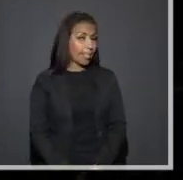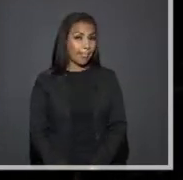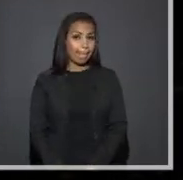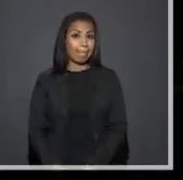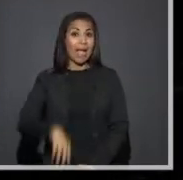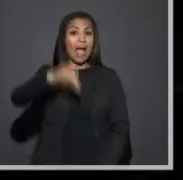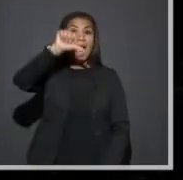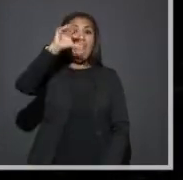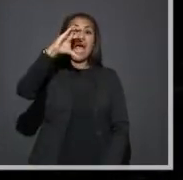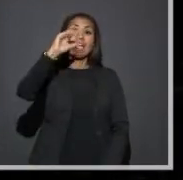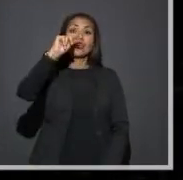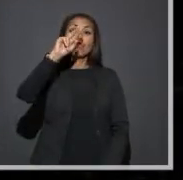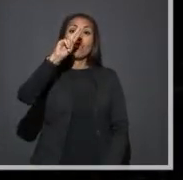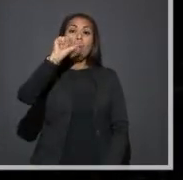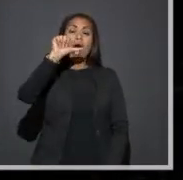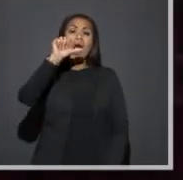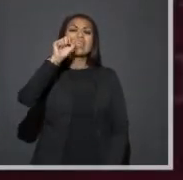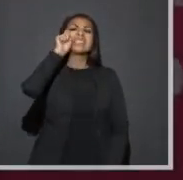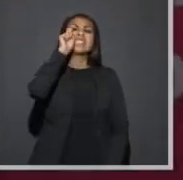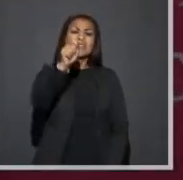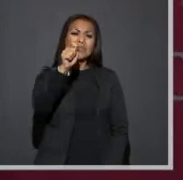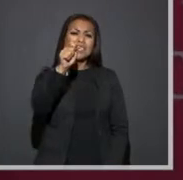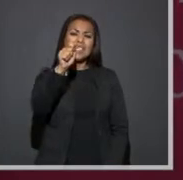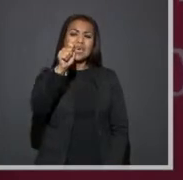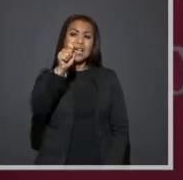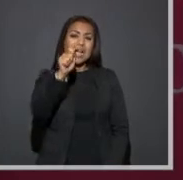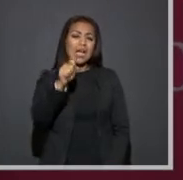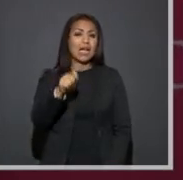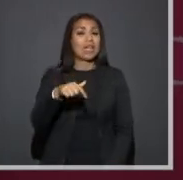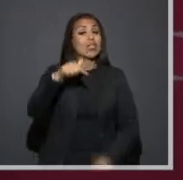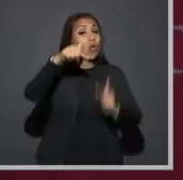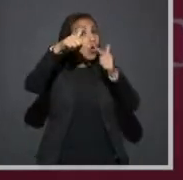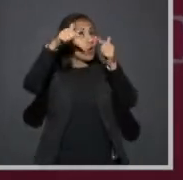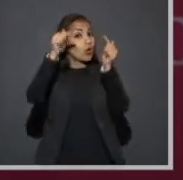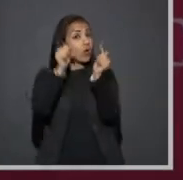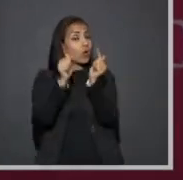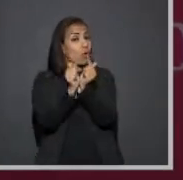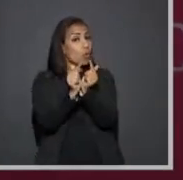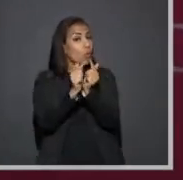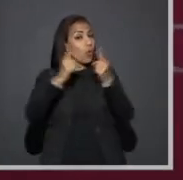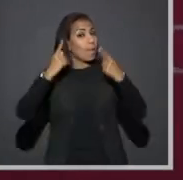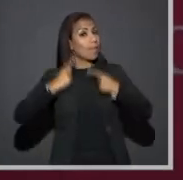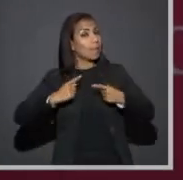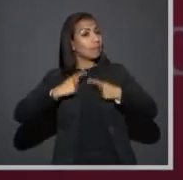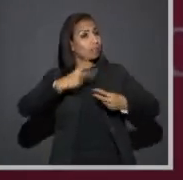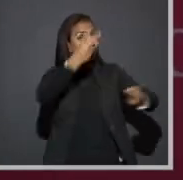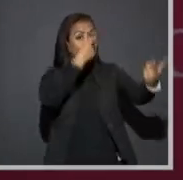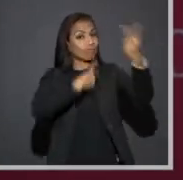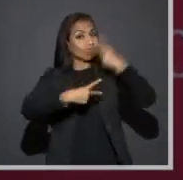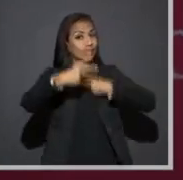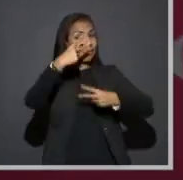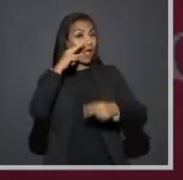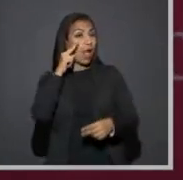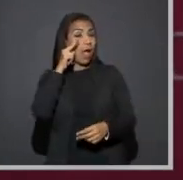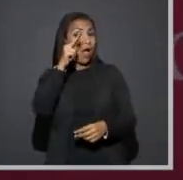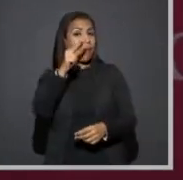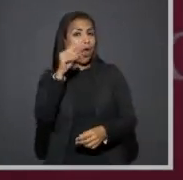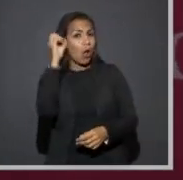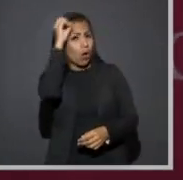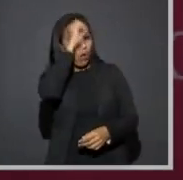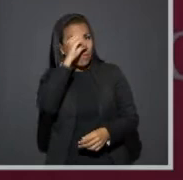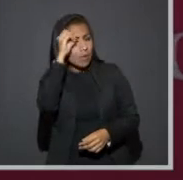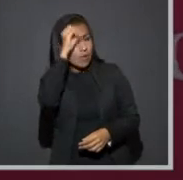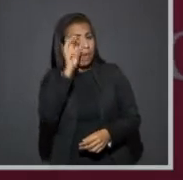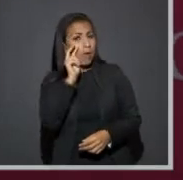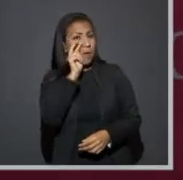Actúa es un espacio donde los candidatos nos compartirán su visión de México. Estamos buscando a la persona